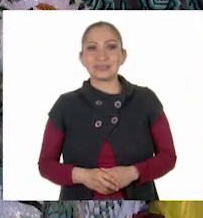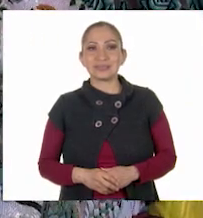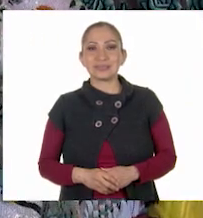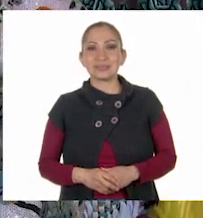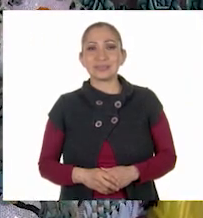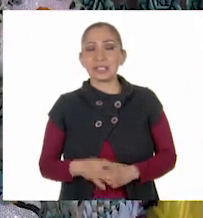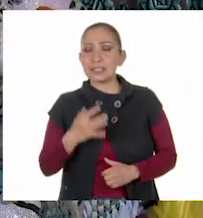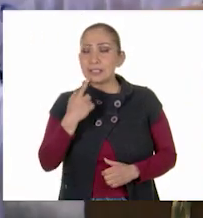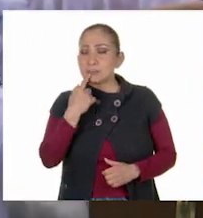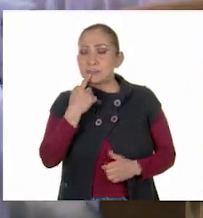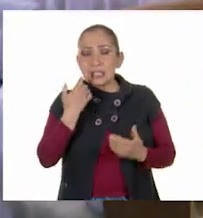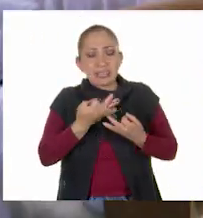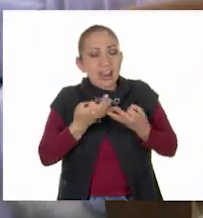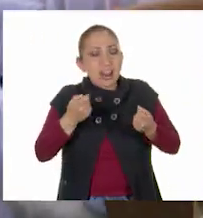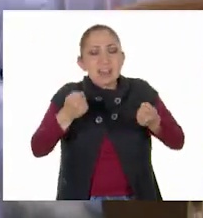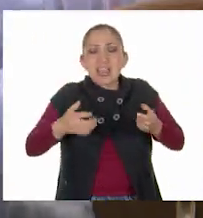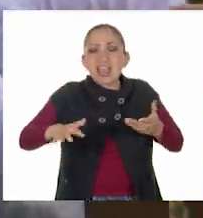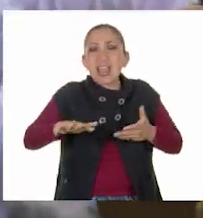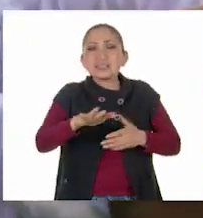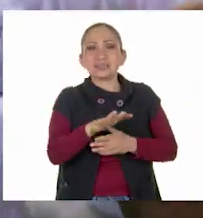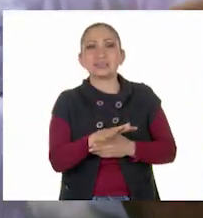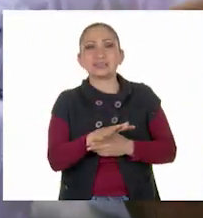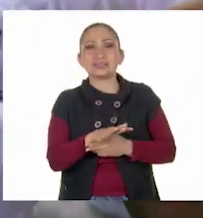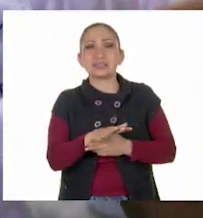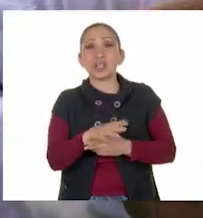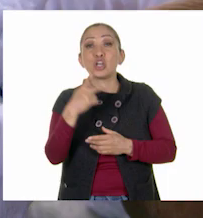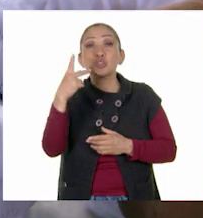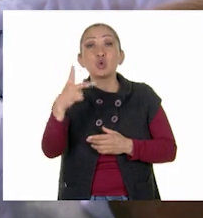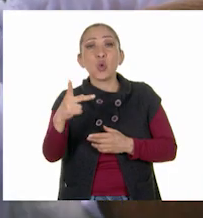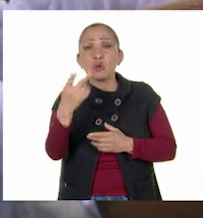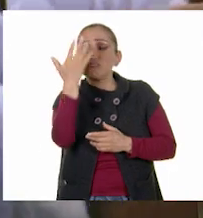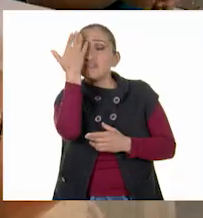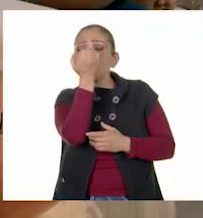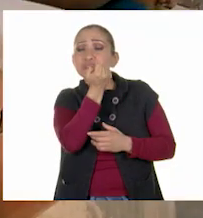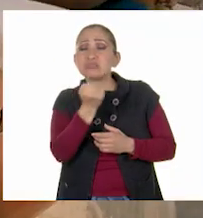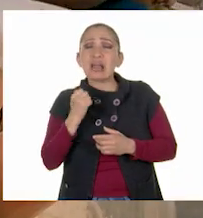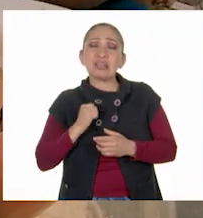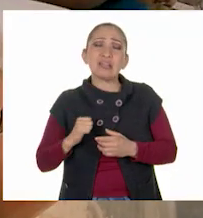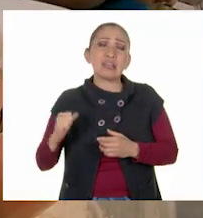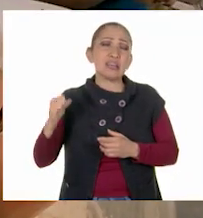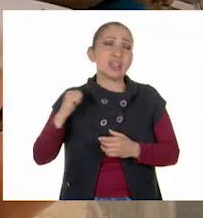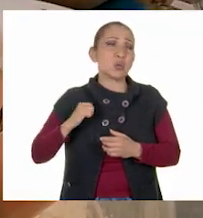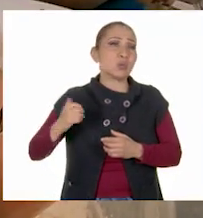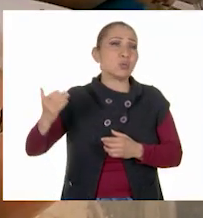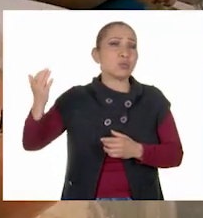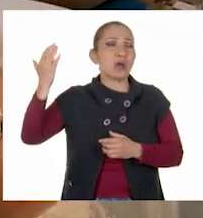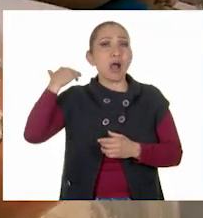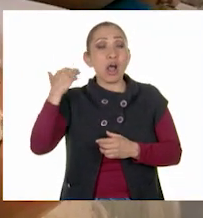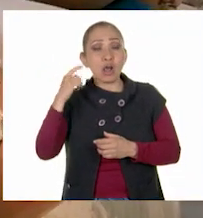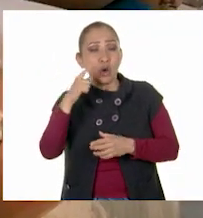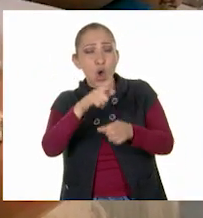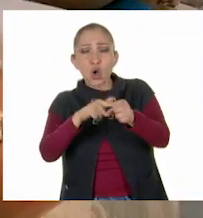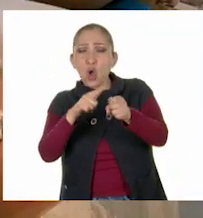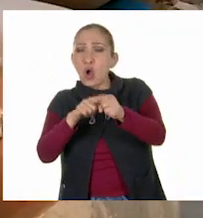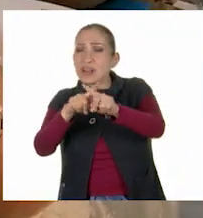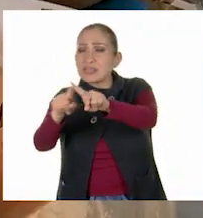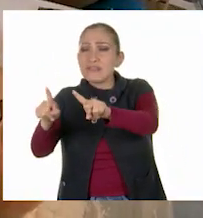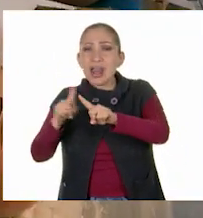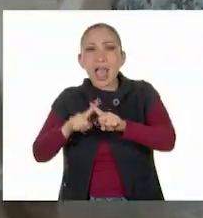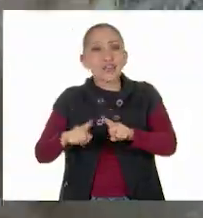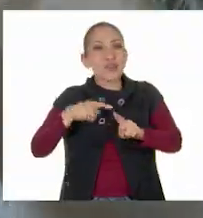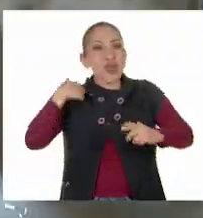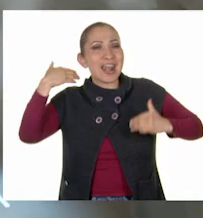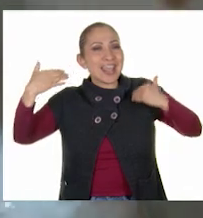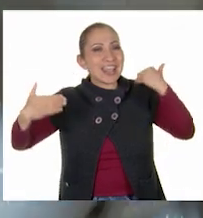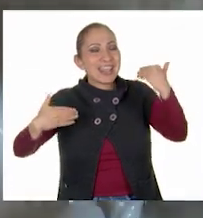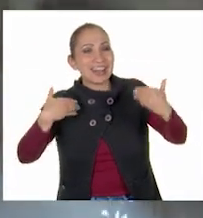El sabor de esta tierra, su destreza ancestral, el colorido, su